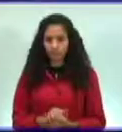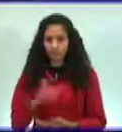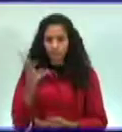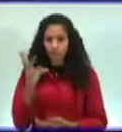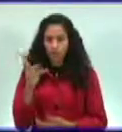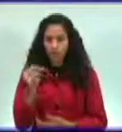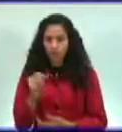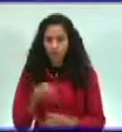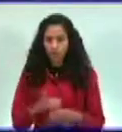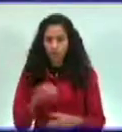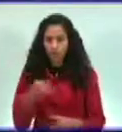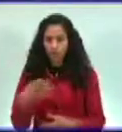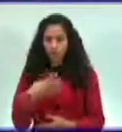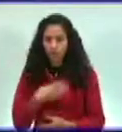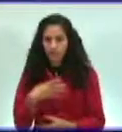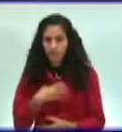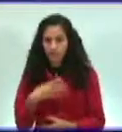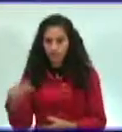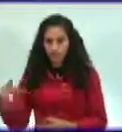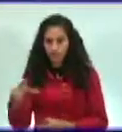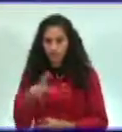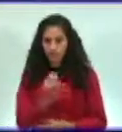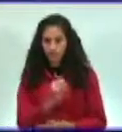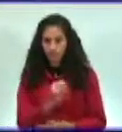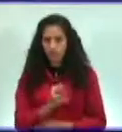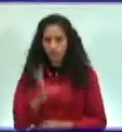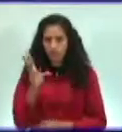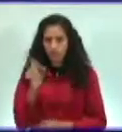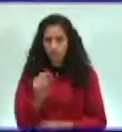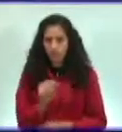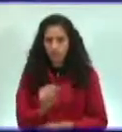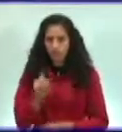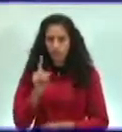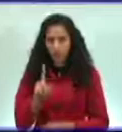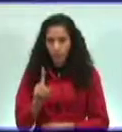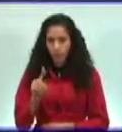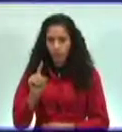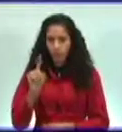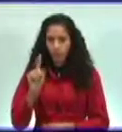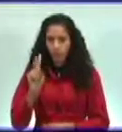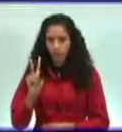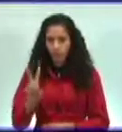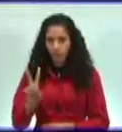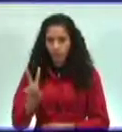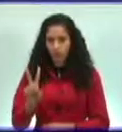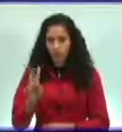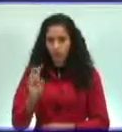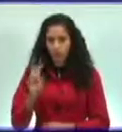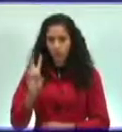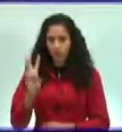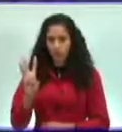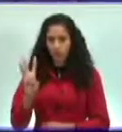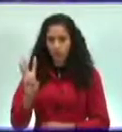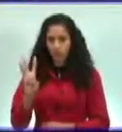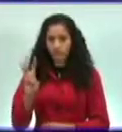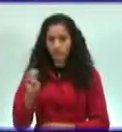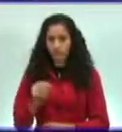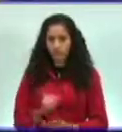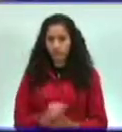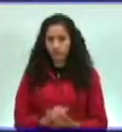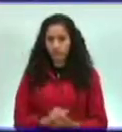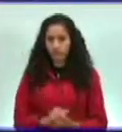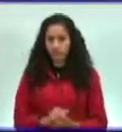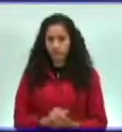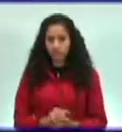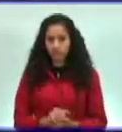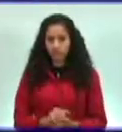¿Cuántos vasos tenemos en total? Contemos, uno, dos y tres.